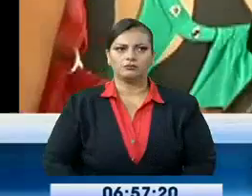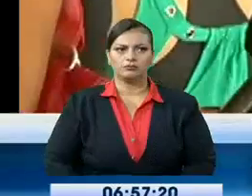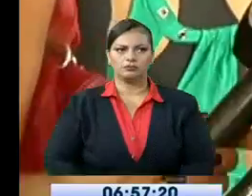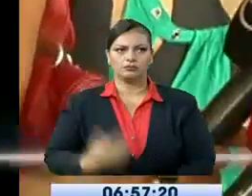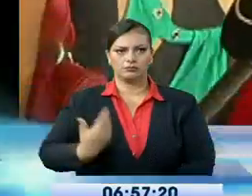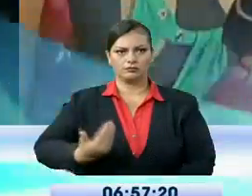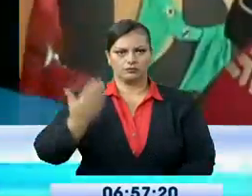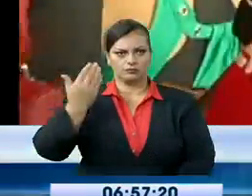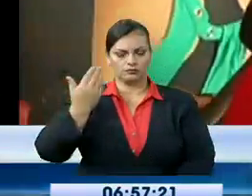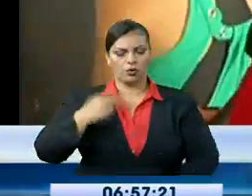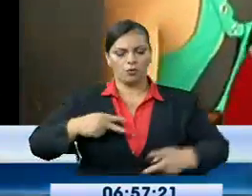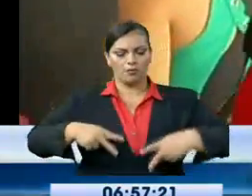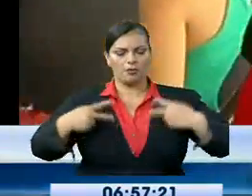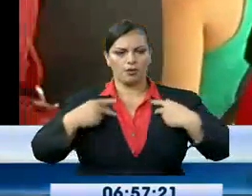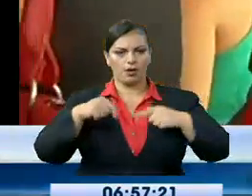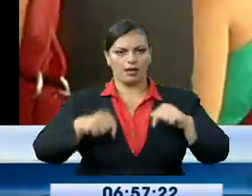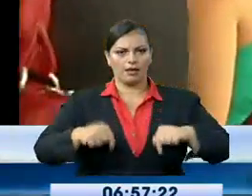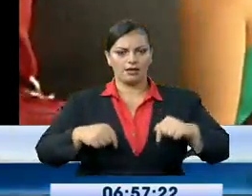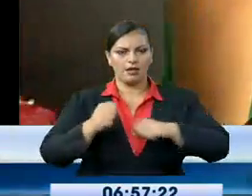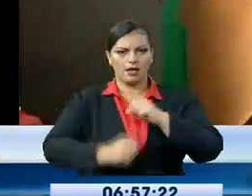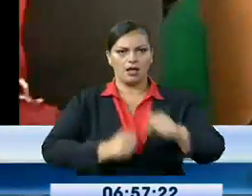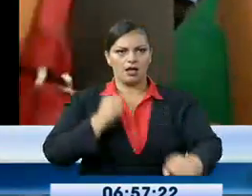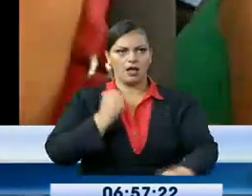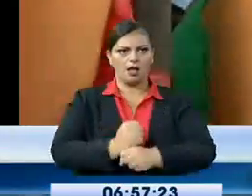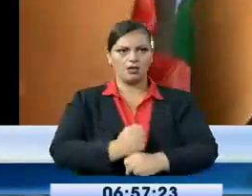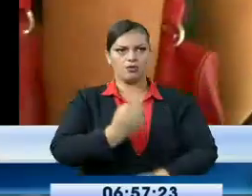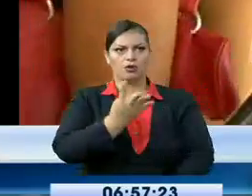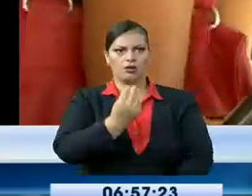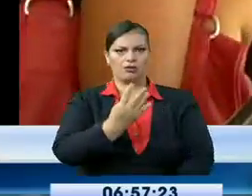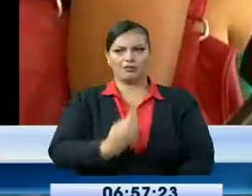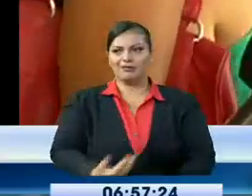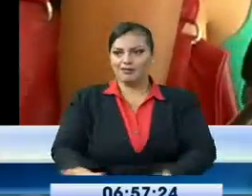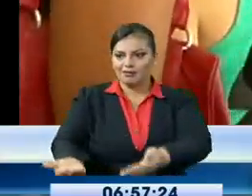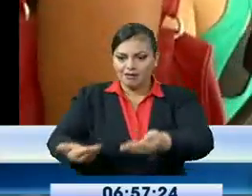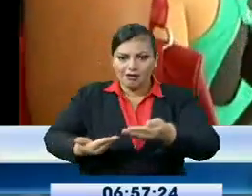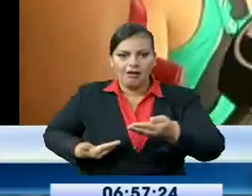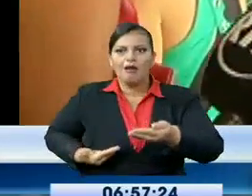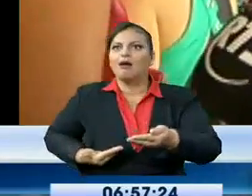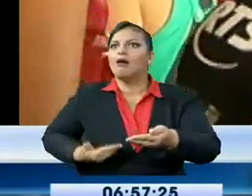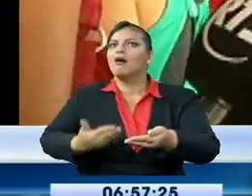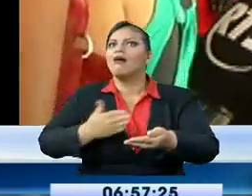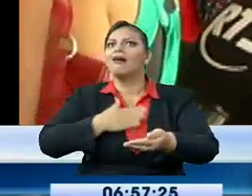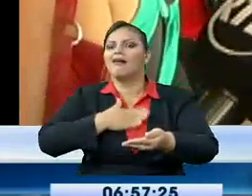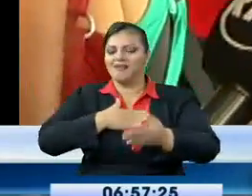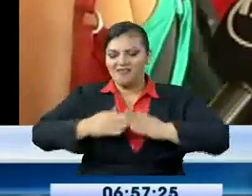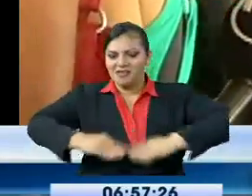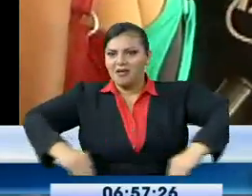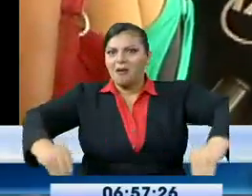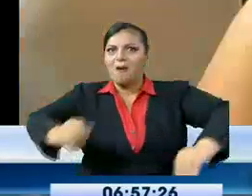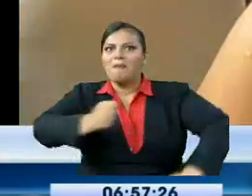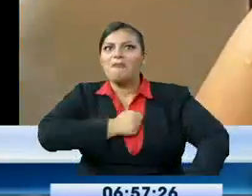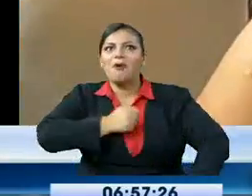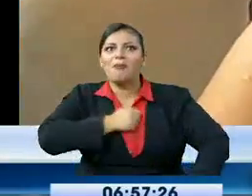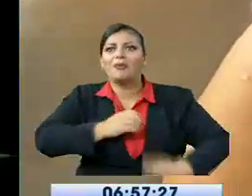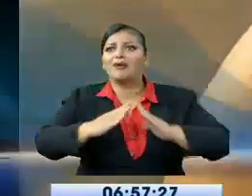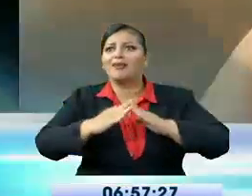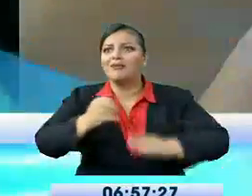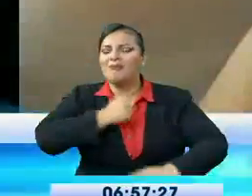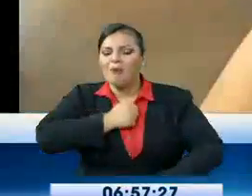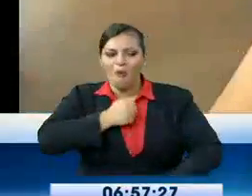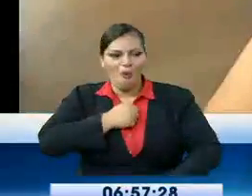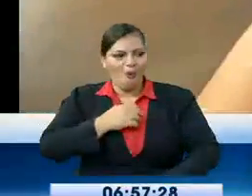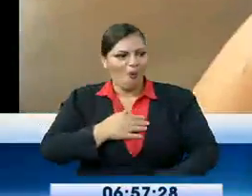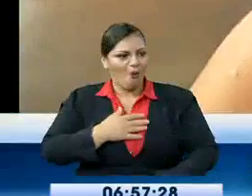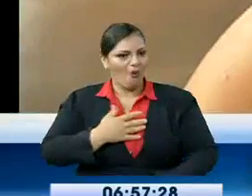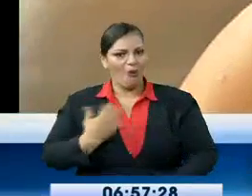años en Monte Sinaí, 27 años, y era hora que nos legalizan, pues. Ahora sí, por fin, ya vamos a tener una casa segura. Creo que va a ser